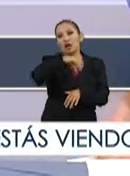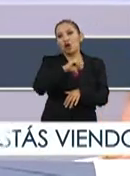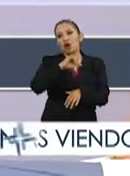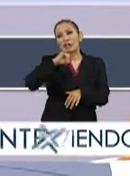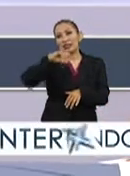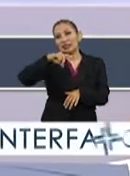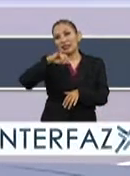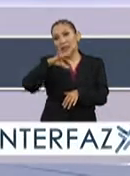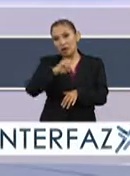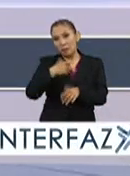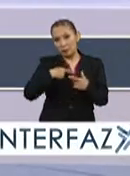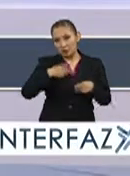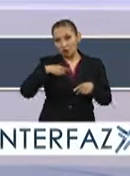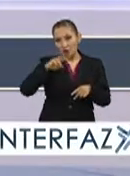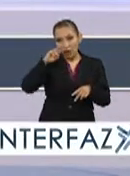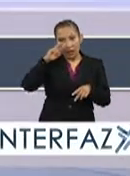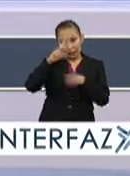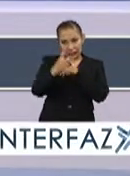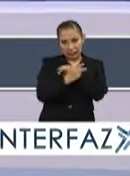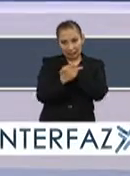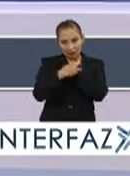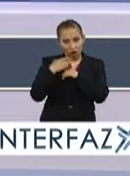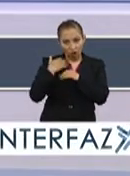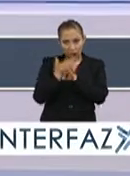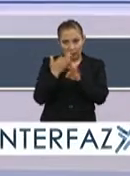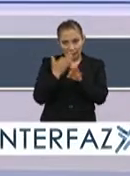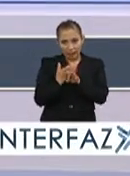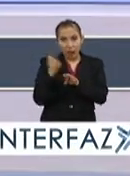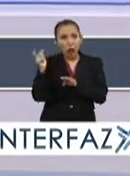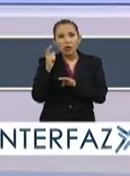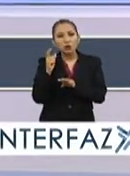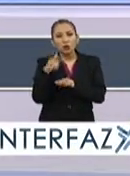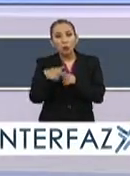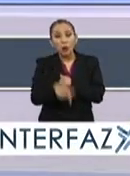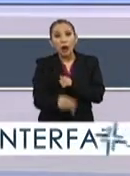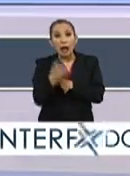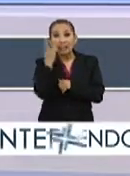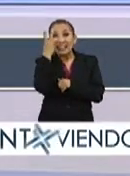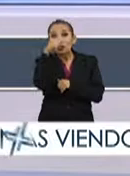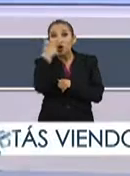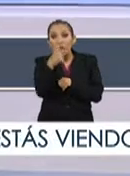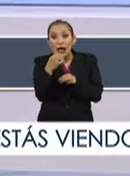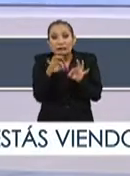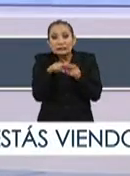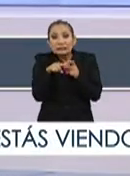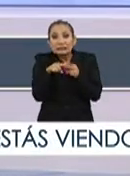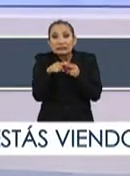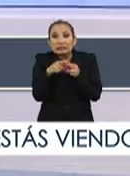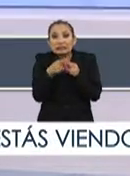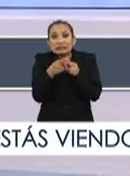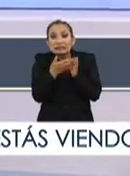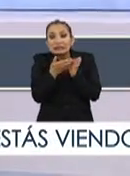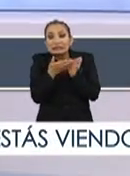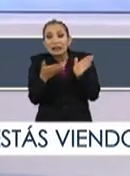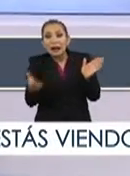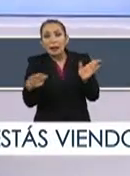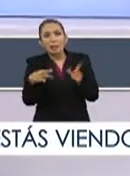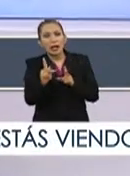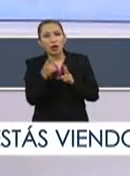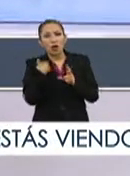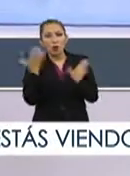amigos de la televisión que nos están escuchando ahorita, ¿cuándo va a ser? Pues es dentro de 3 horas empieza, pero empieza